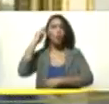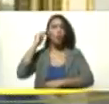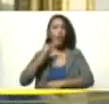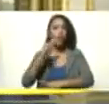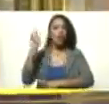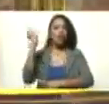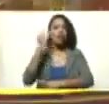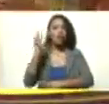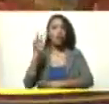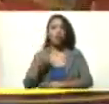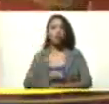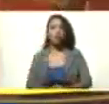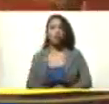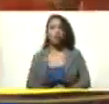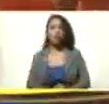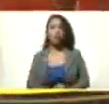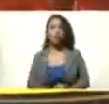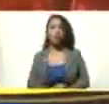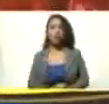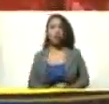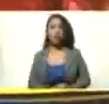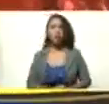Bolivariana de Venezuela.